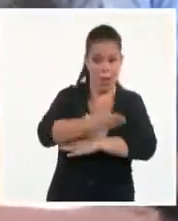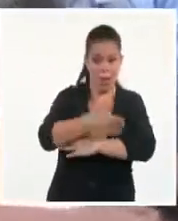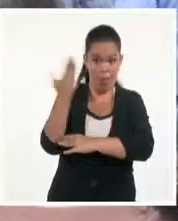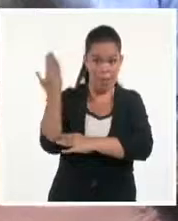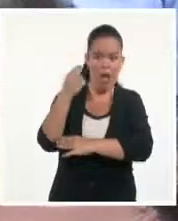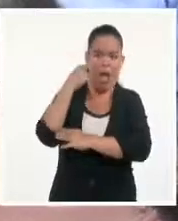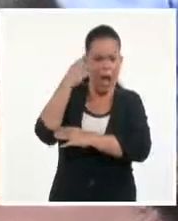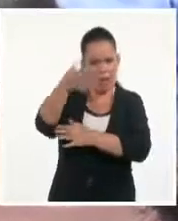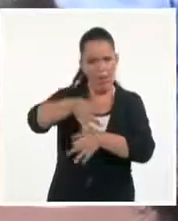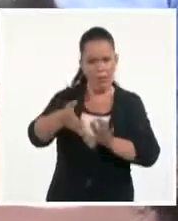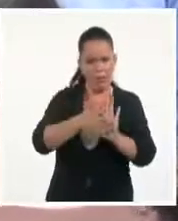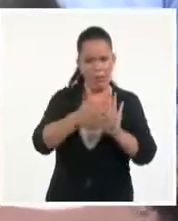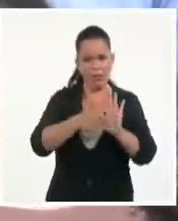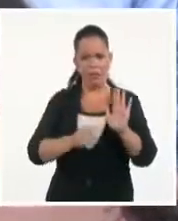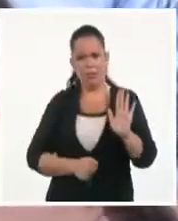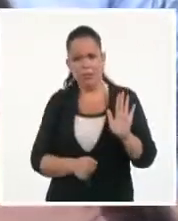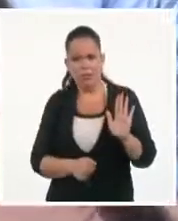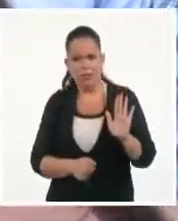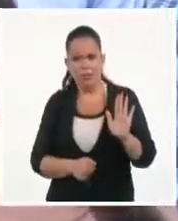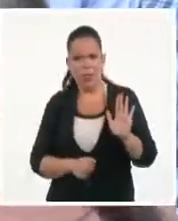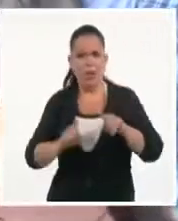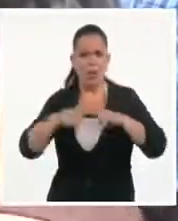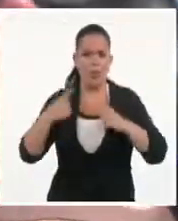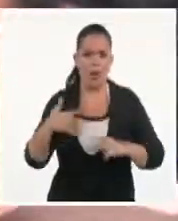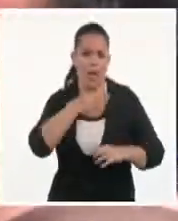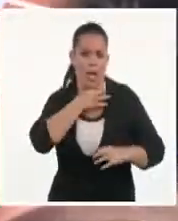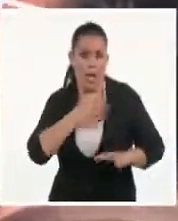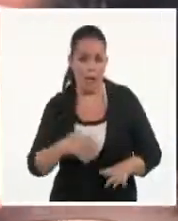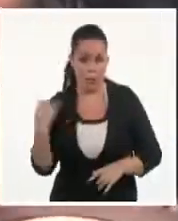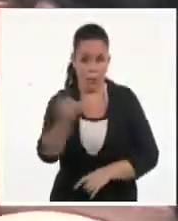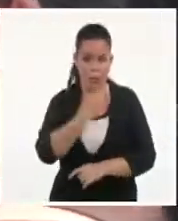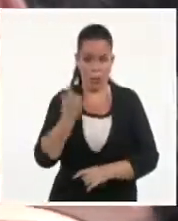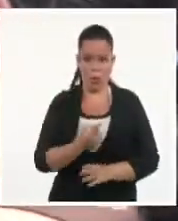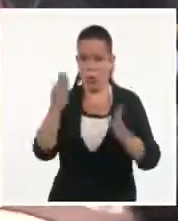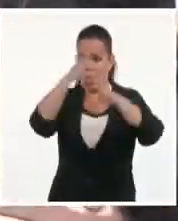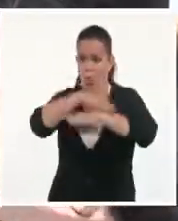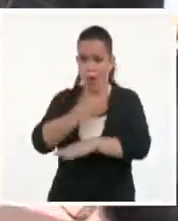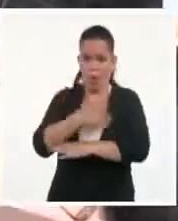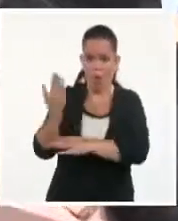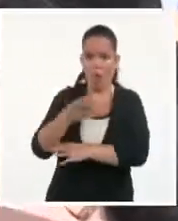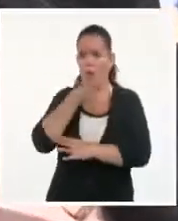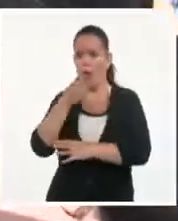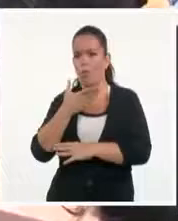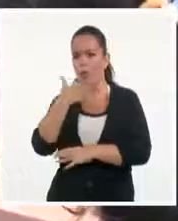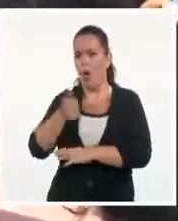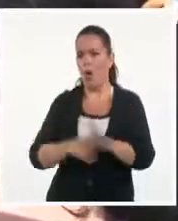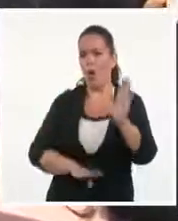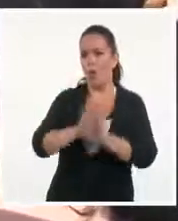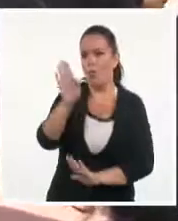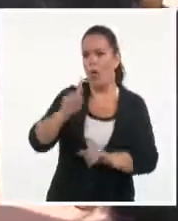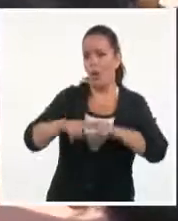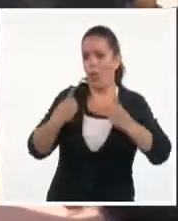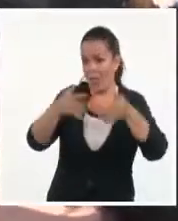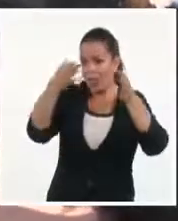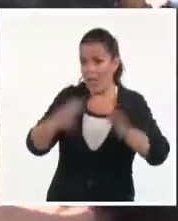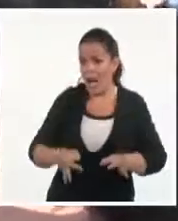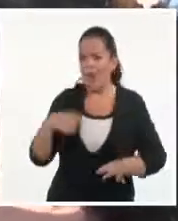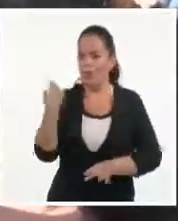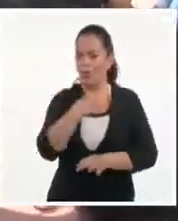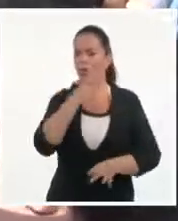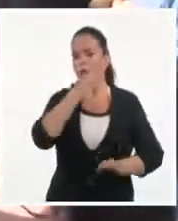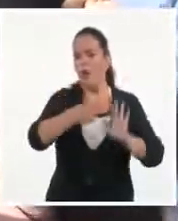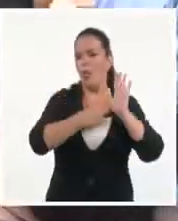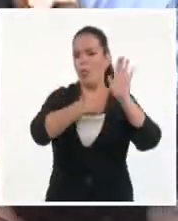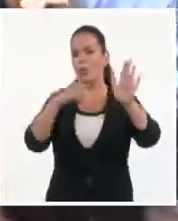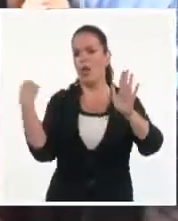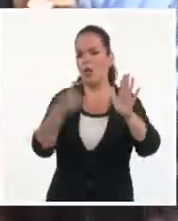tiene, tenga una economía sin bloqueo, que entonces potencie mucho más eso? Y ese ejemplo no sea el que quieren algunos en el mundo. Habría que contestarse todas